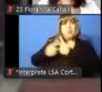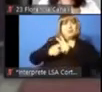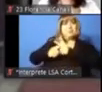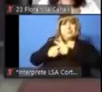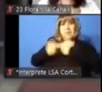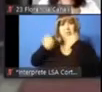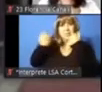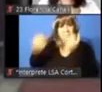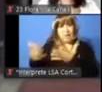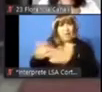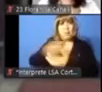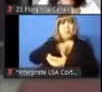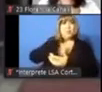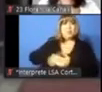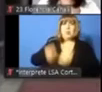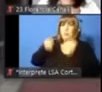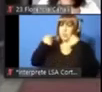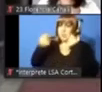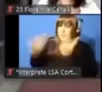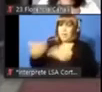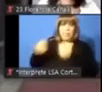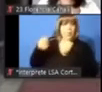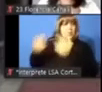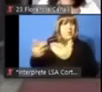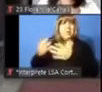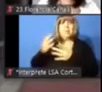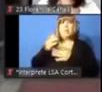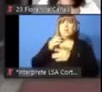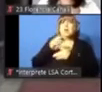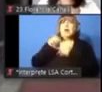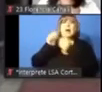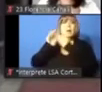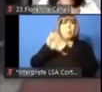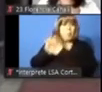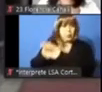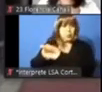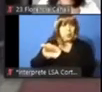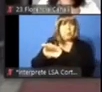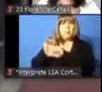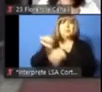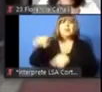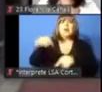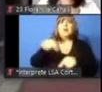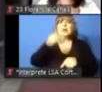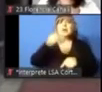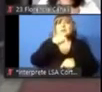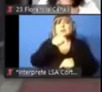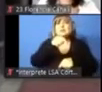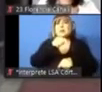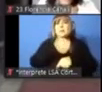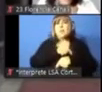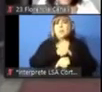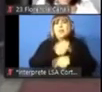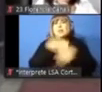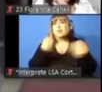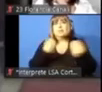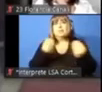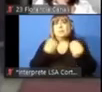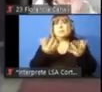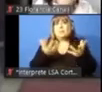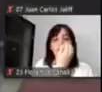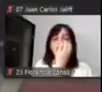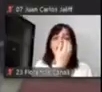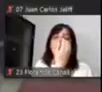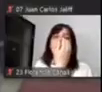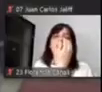el gobierno. Como se dijo más temprano, es el momento de empezar a gestionar, de